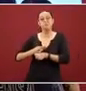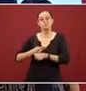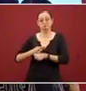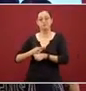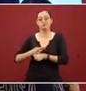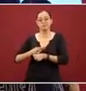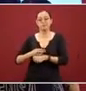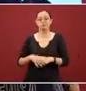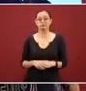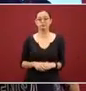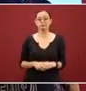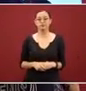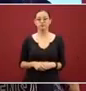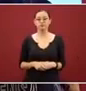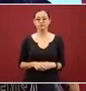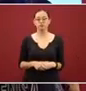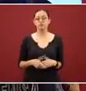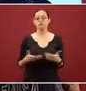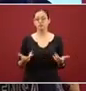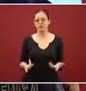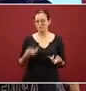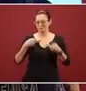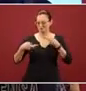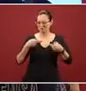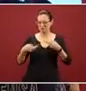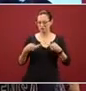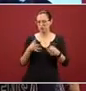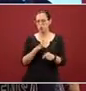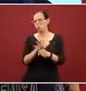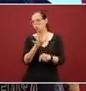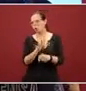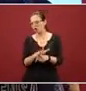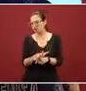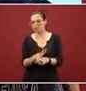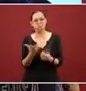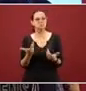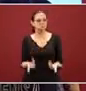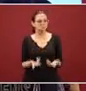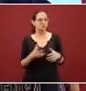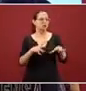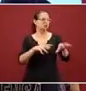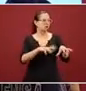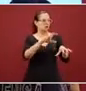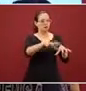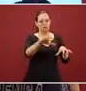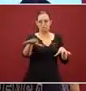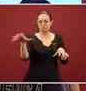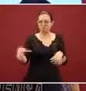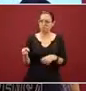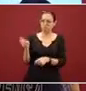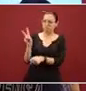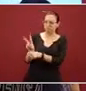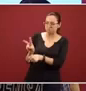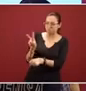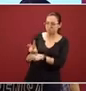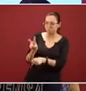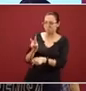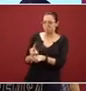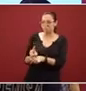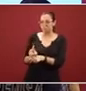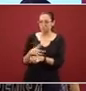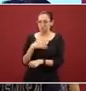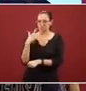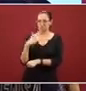Los trabajos de preparación, como lo hemos relatado, implican múltiples áreas, desde el monitoreo, el alertamiento temprano, que